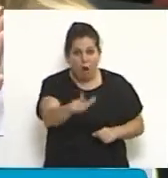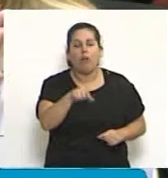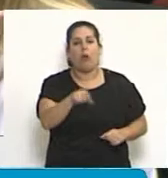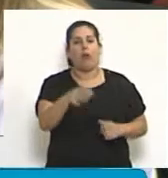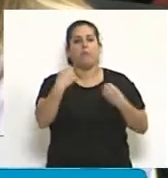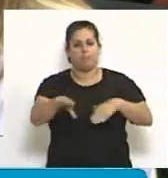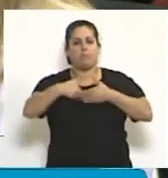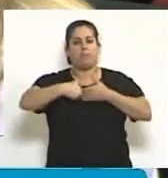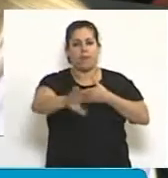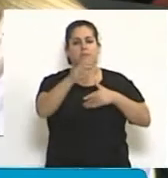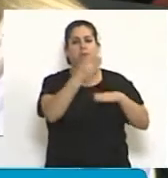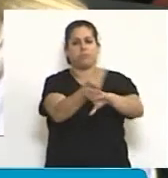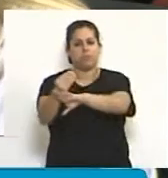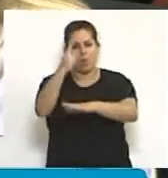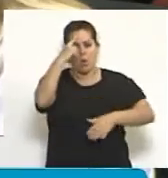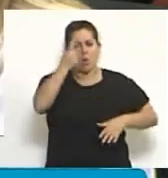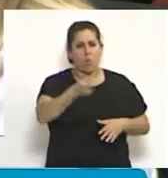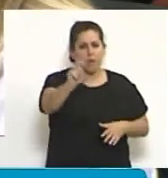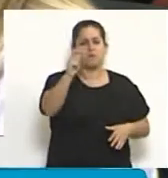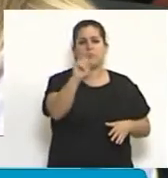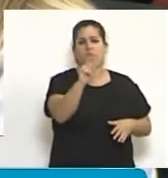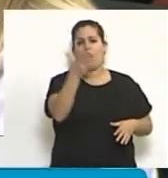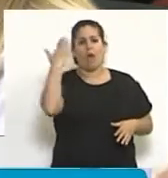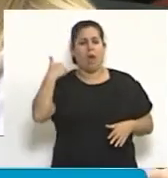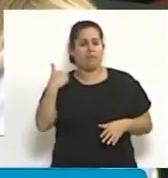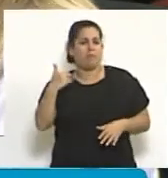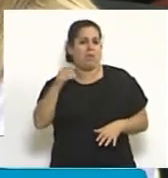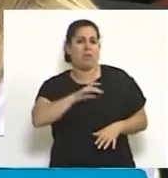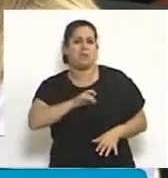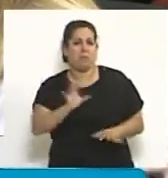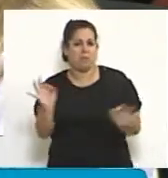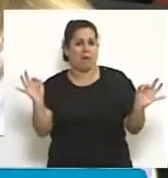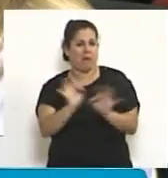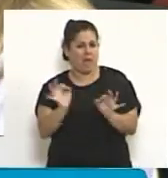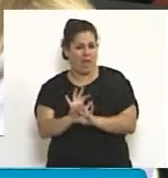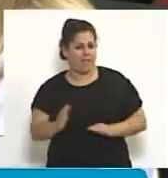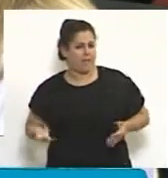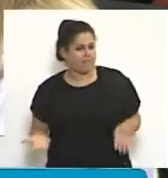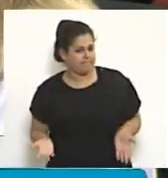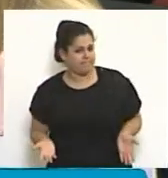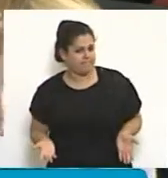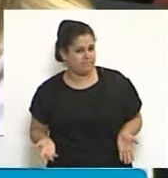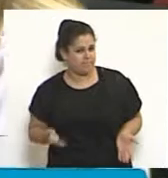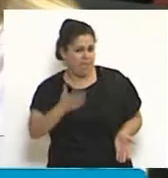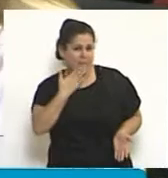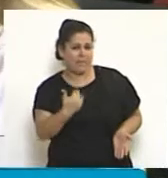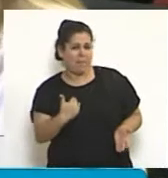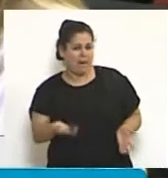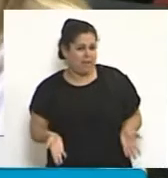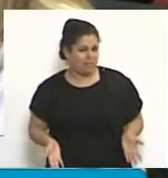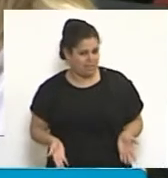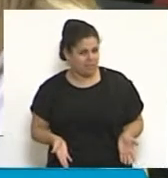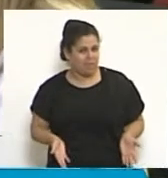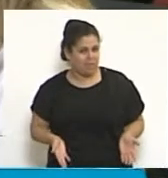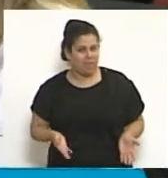inmediato con jueces que no tuvieron siquiera que pasar por un examen de idoneidad. Un disparate por donde